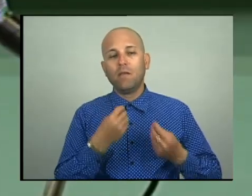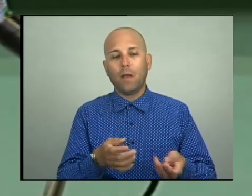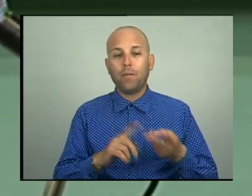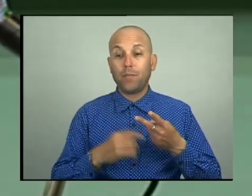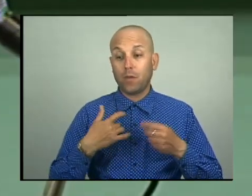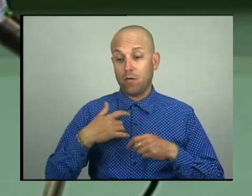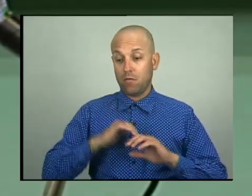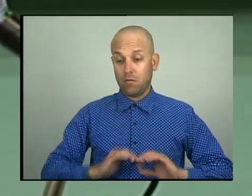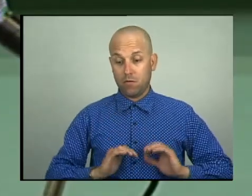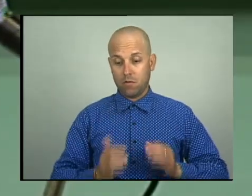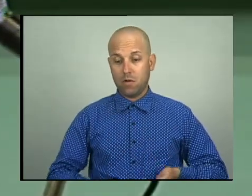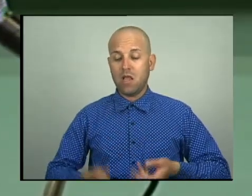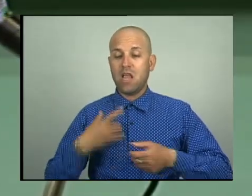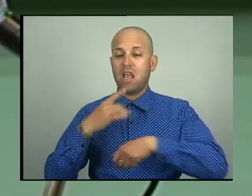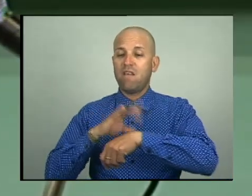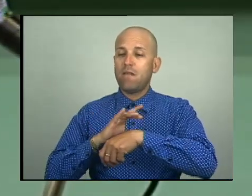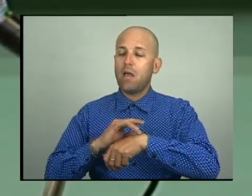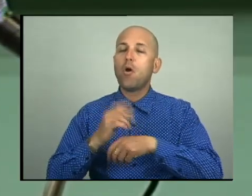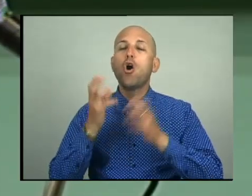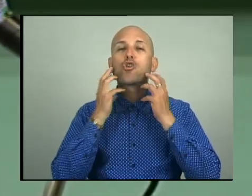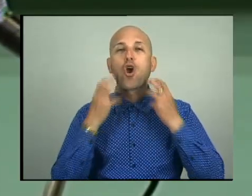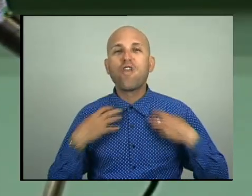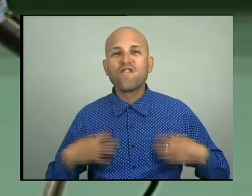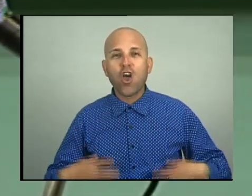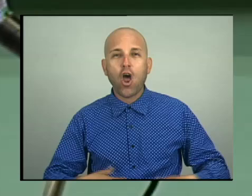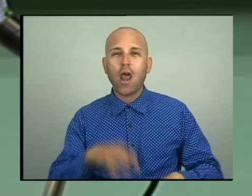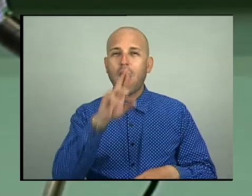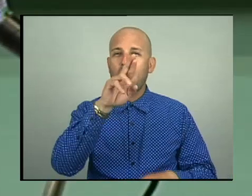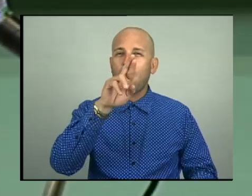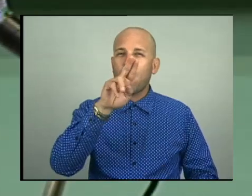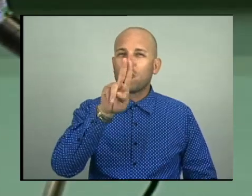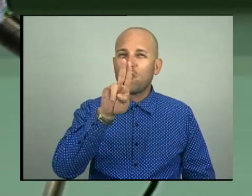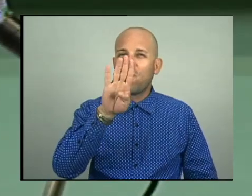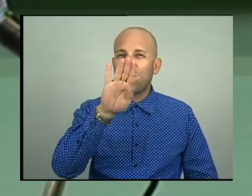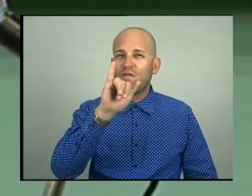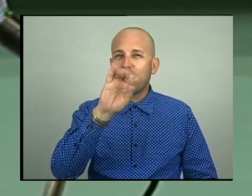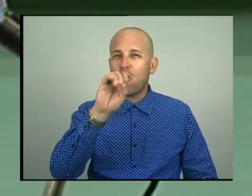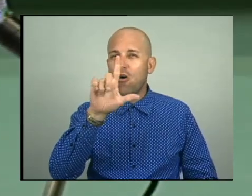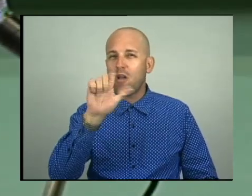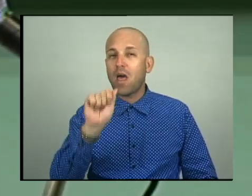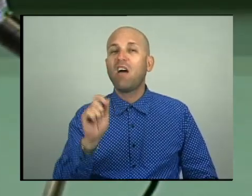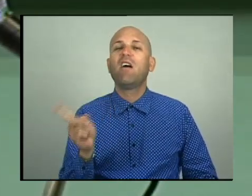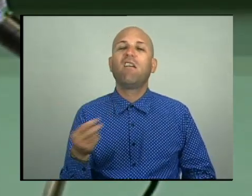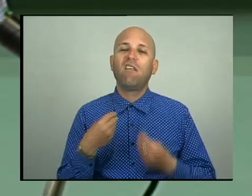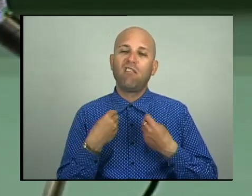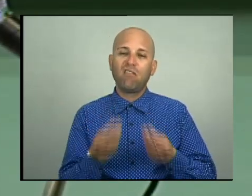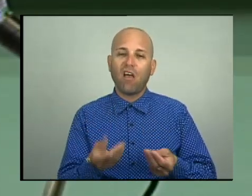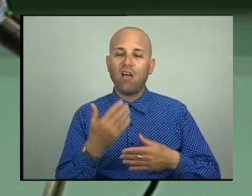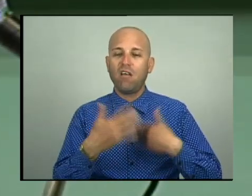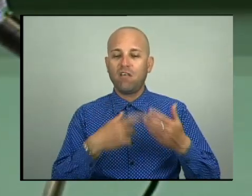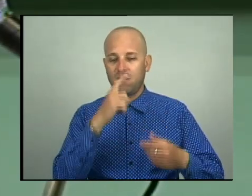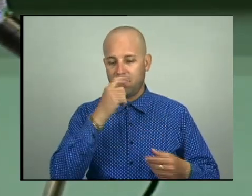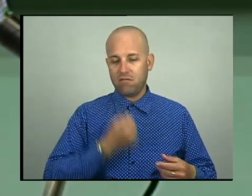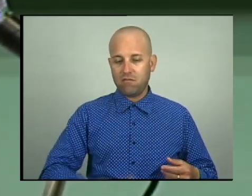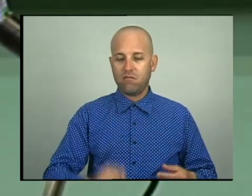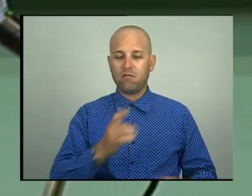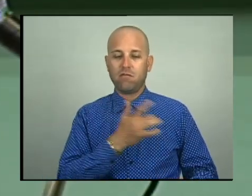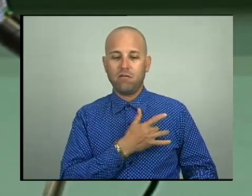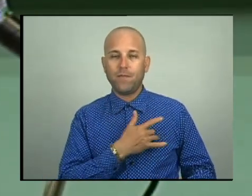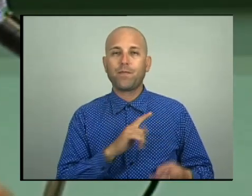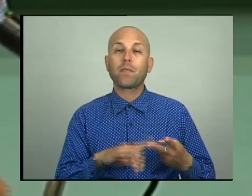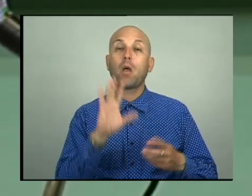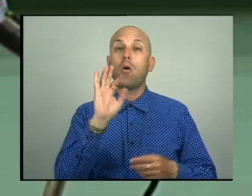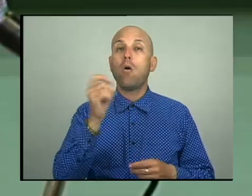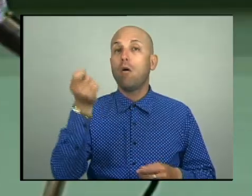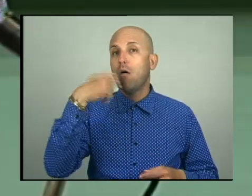también, o sea, el virus de la rubiola, otro tipo de virus que son capaces de provocar anomalías congénitas del corazón. El uso de algunos